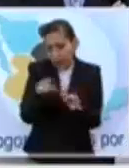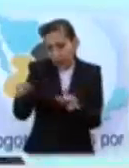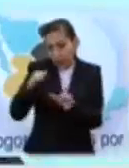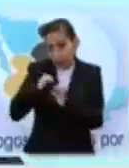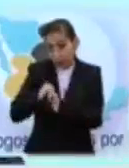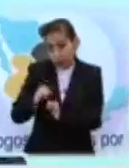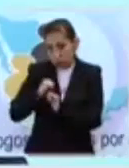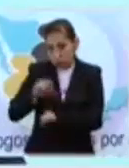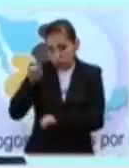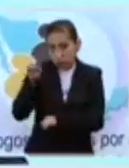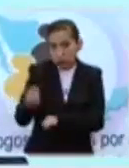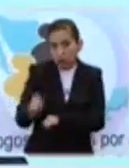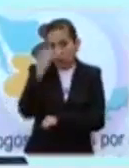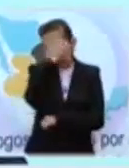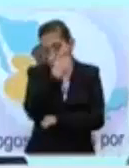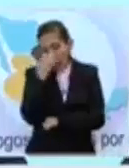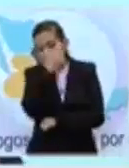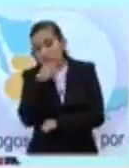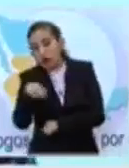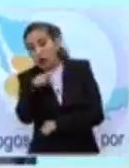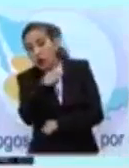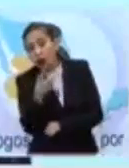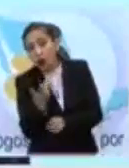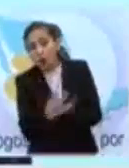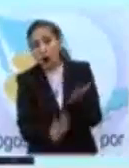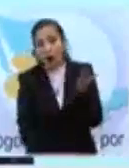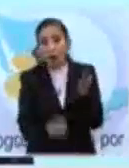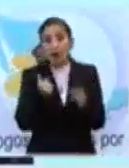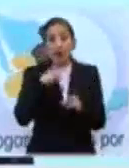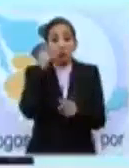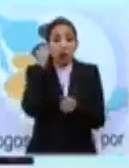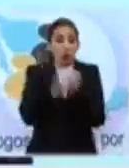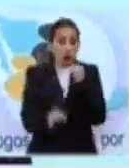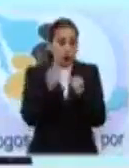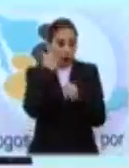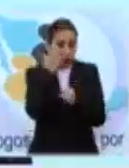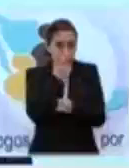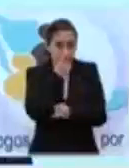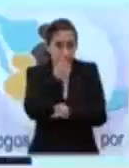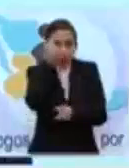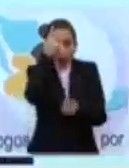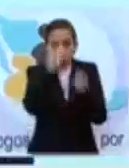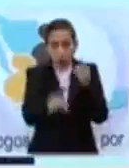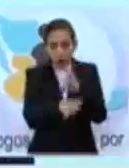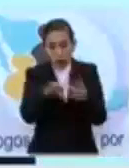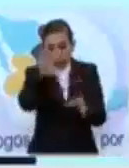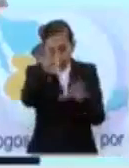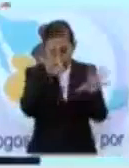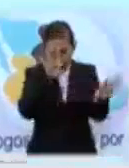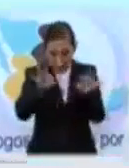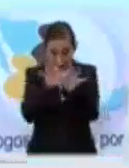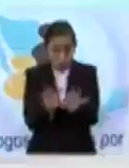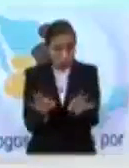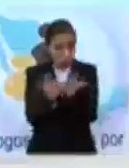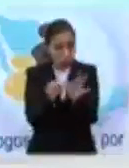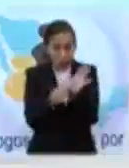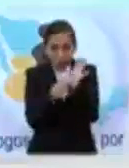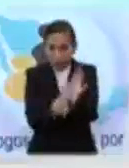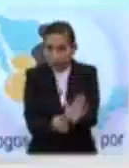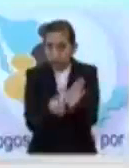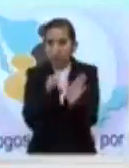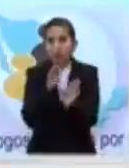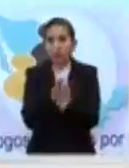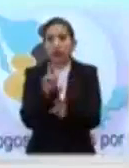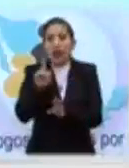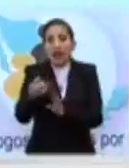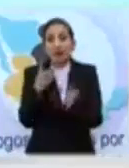encargada de evaluar la política social. Y quisiera resaltar finalmente algunos aspectos que me parecen muy relevantes del Coneval, que nuevamente